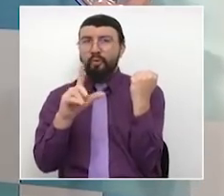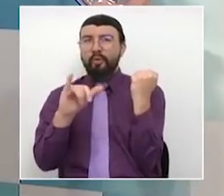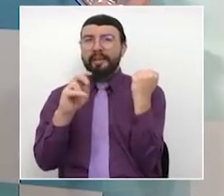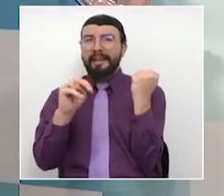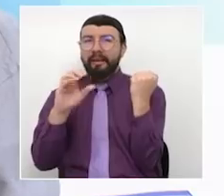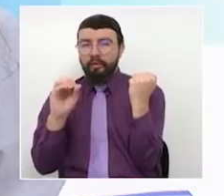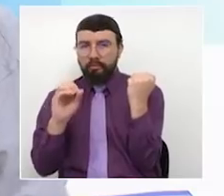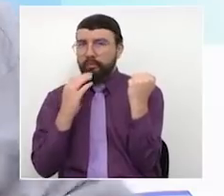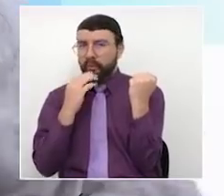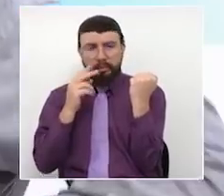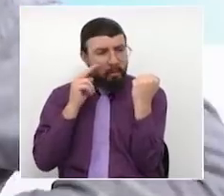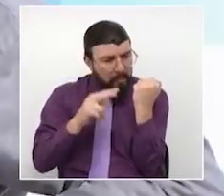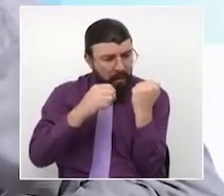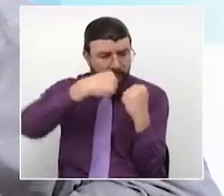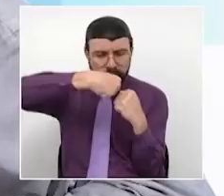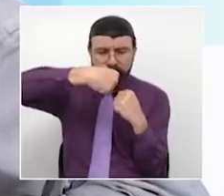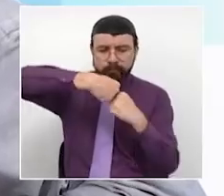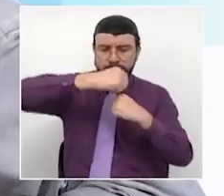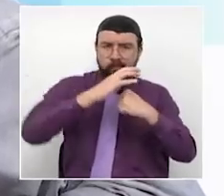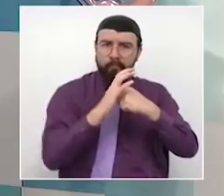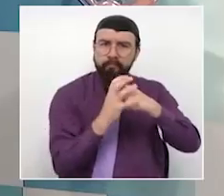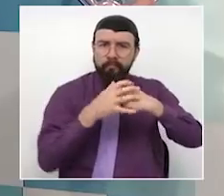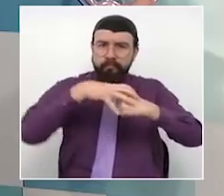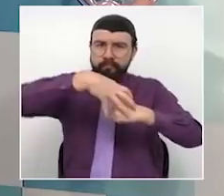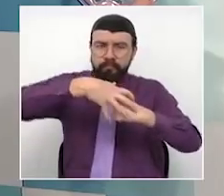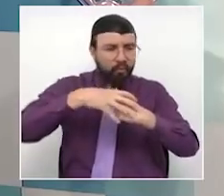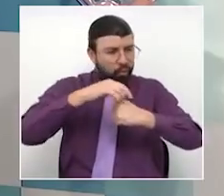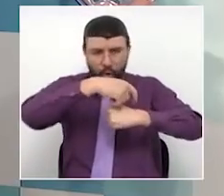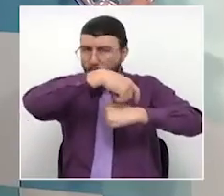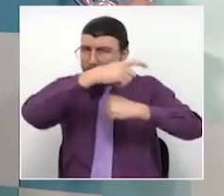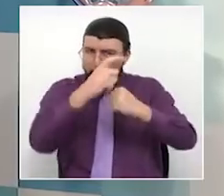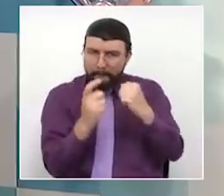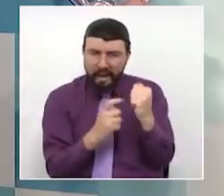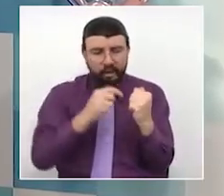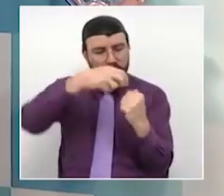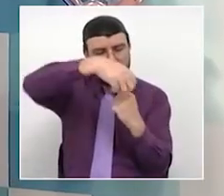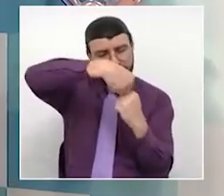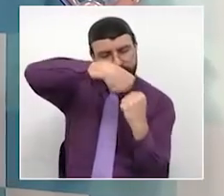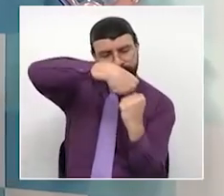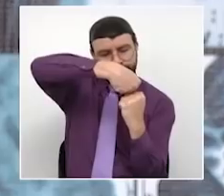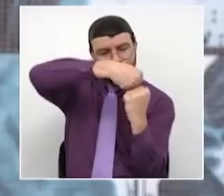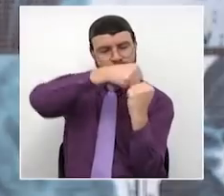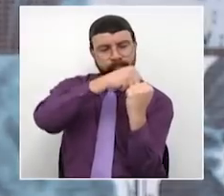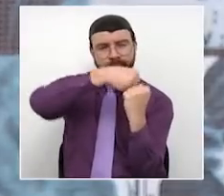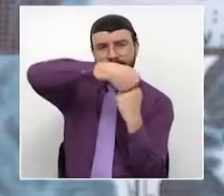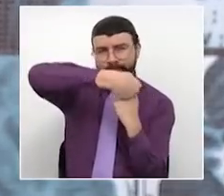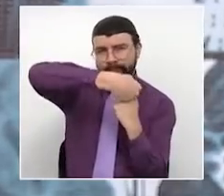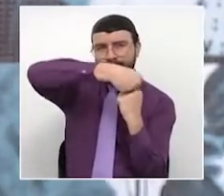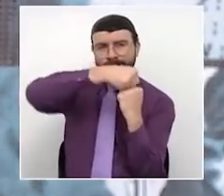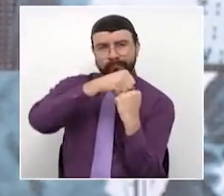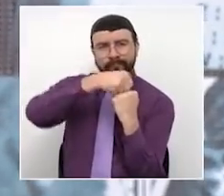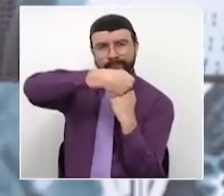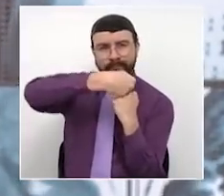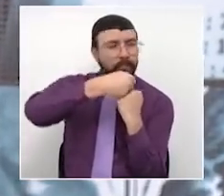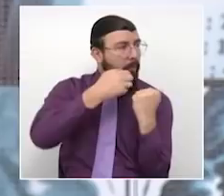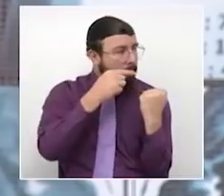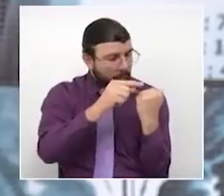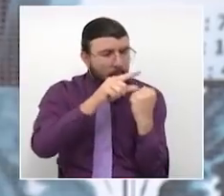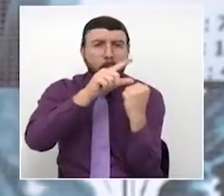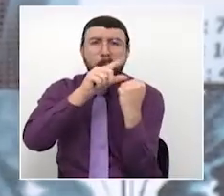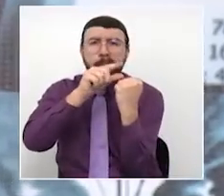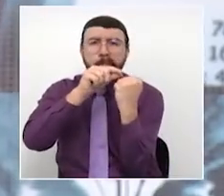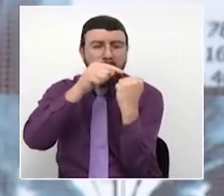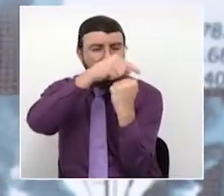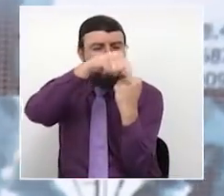abordaje a todo. Bueno, estos ligamentos, estos cartílagos, estas laminillas, son colágenos, ¿no? Son